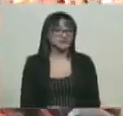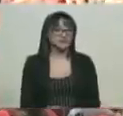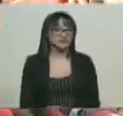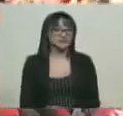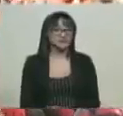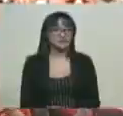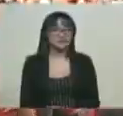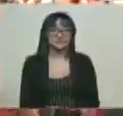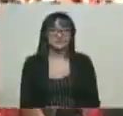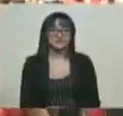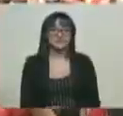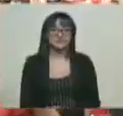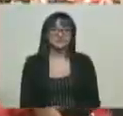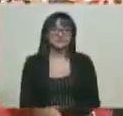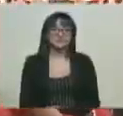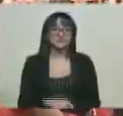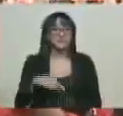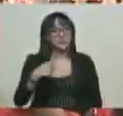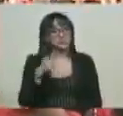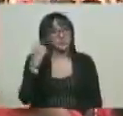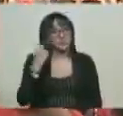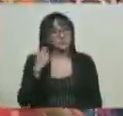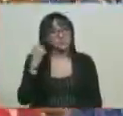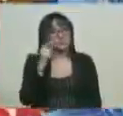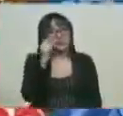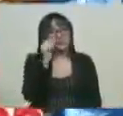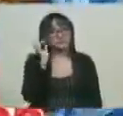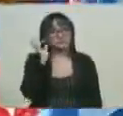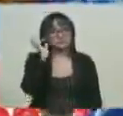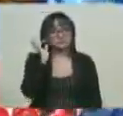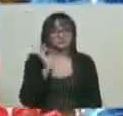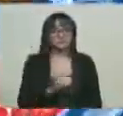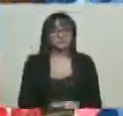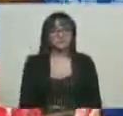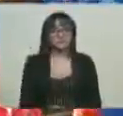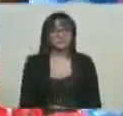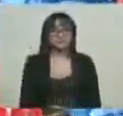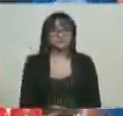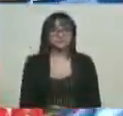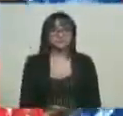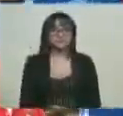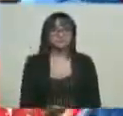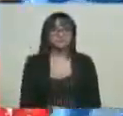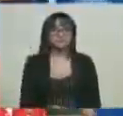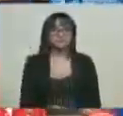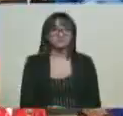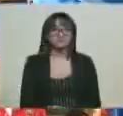Legislativo. Próximos diputados y diputadas,